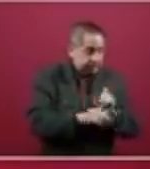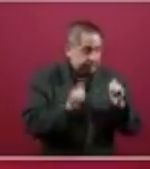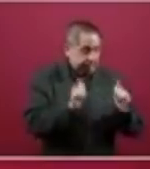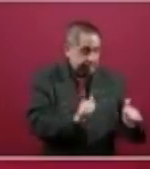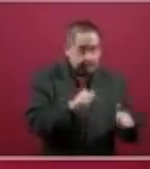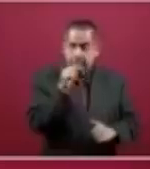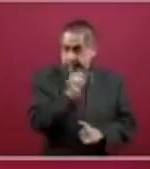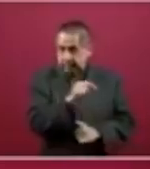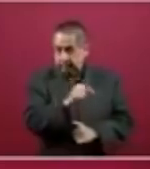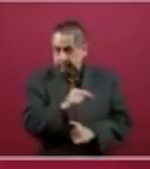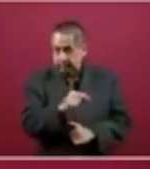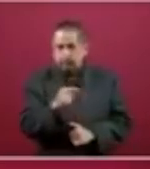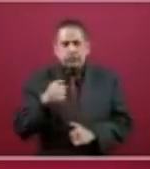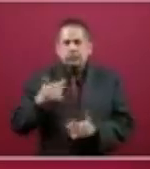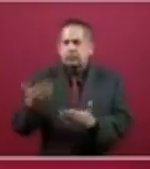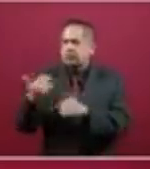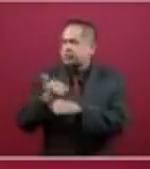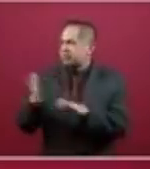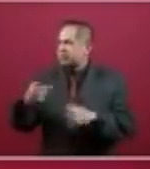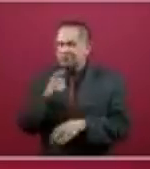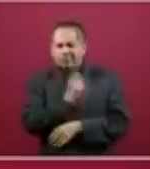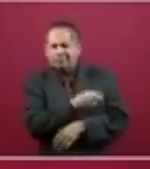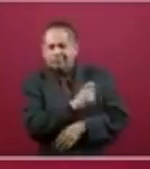cuando pedí el informe,